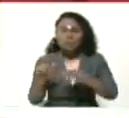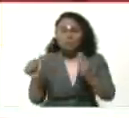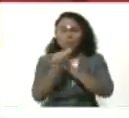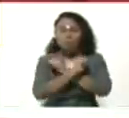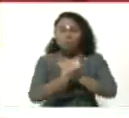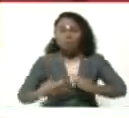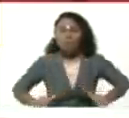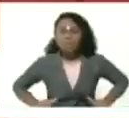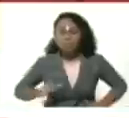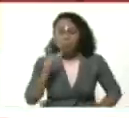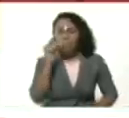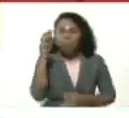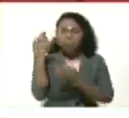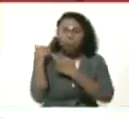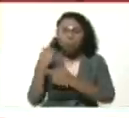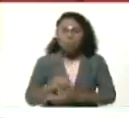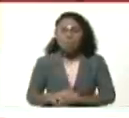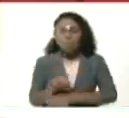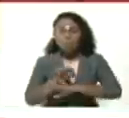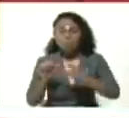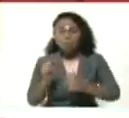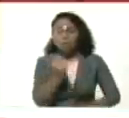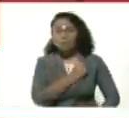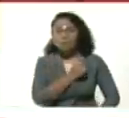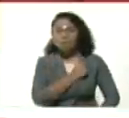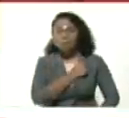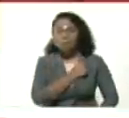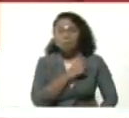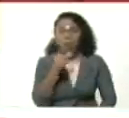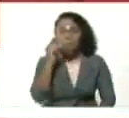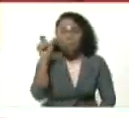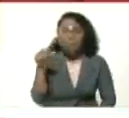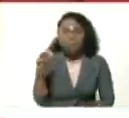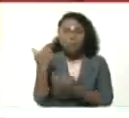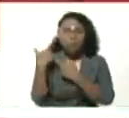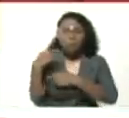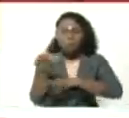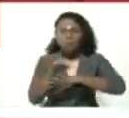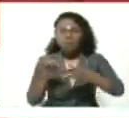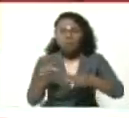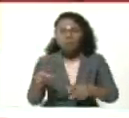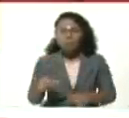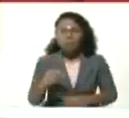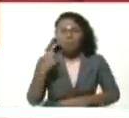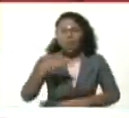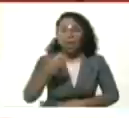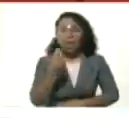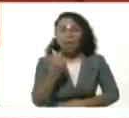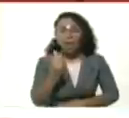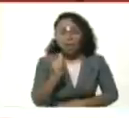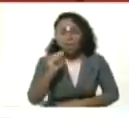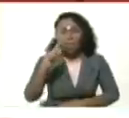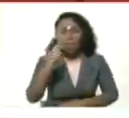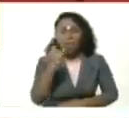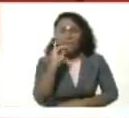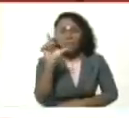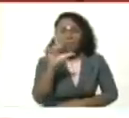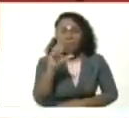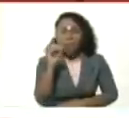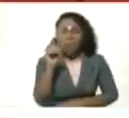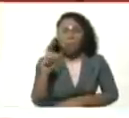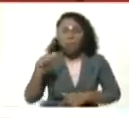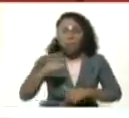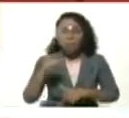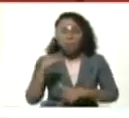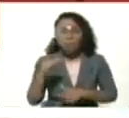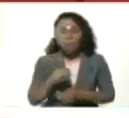Luis Aponte. Municipio Chacao, Freddy Gutiérrez. Municipio de Latillo, Francis Herrera. Municipio